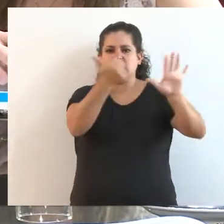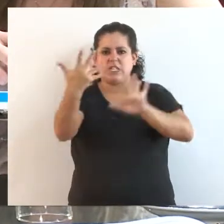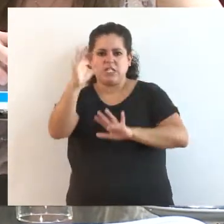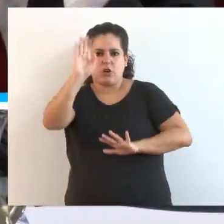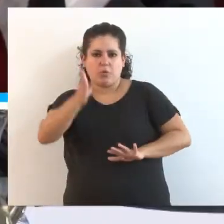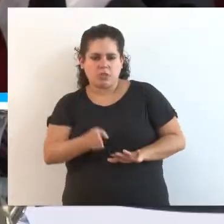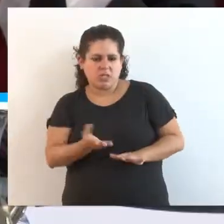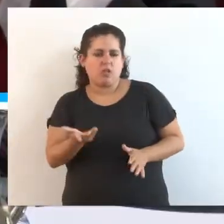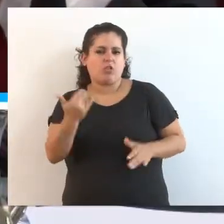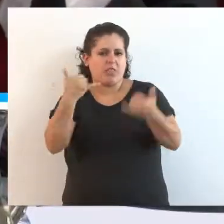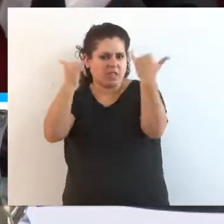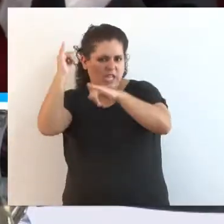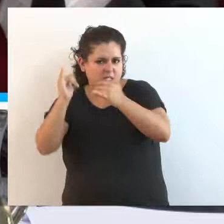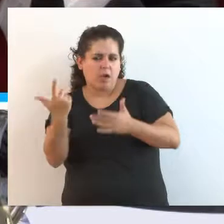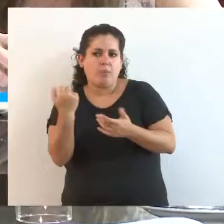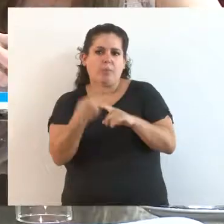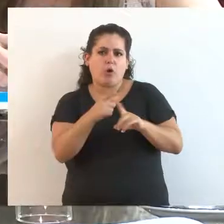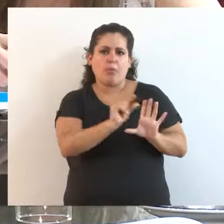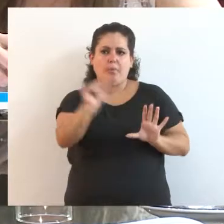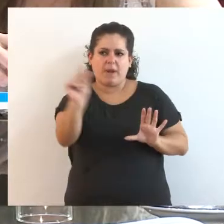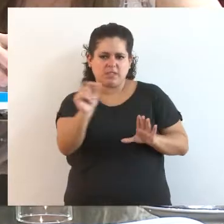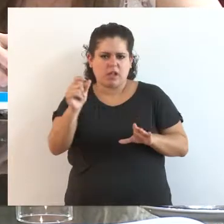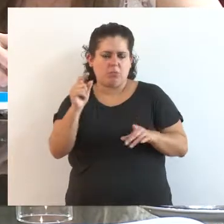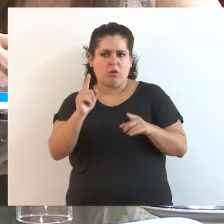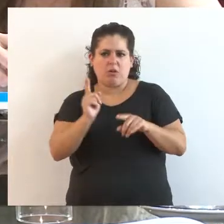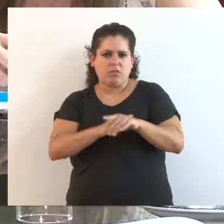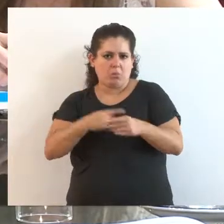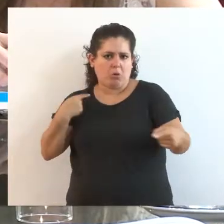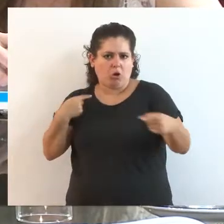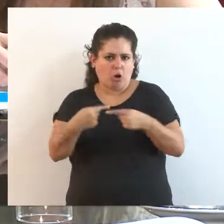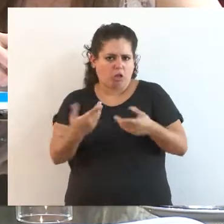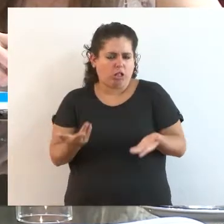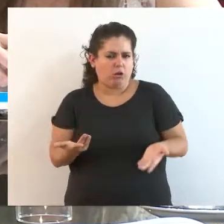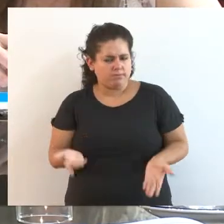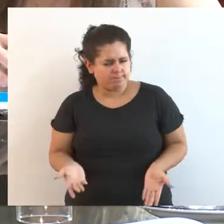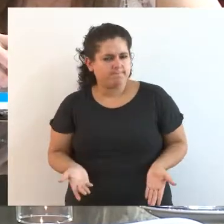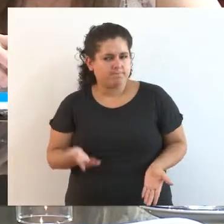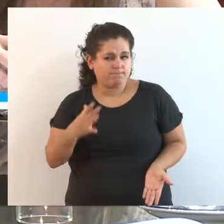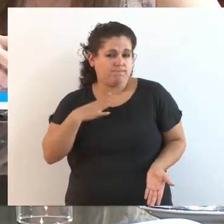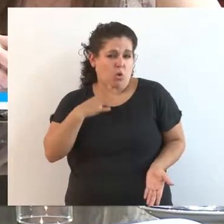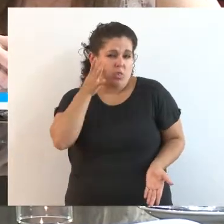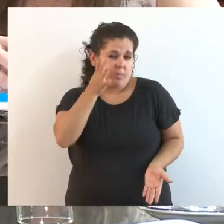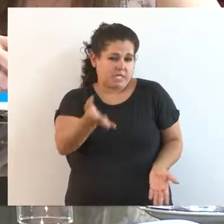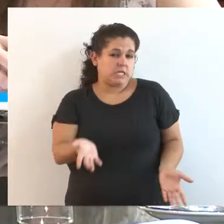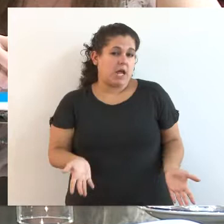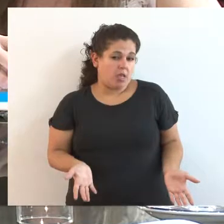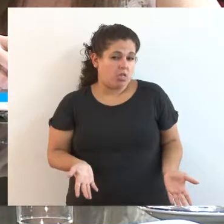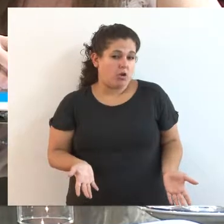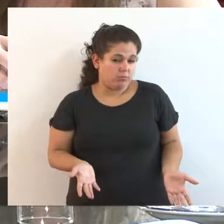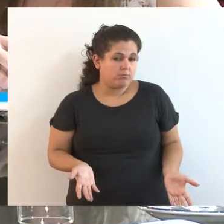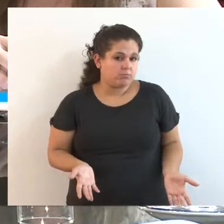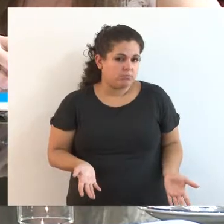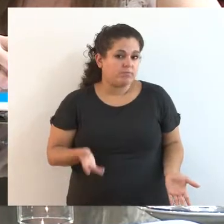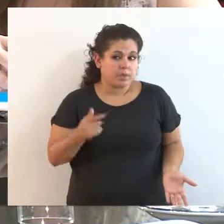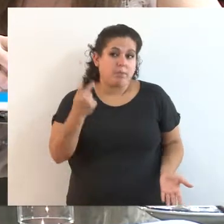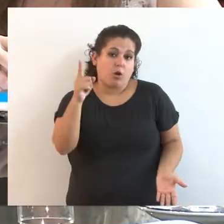60%, 65% de costo financiero total por préstamos a muy corto plazo es como mucho,